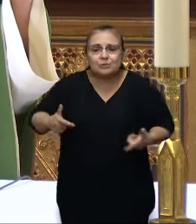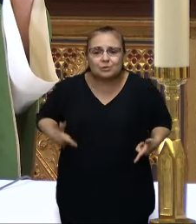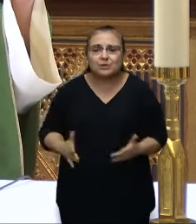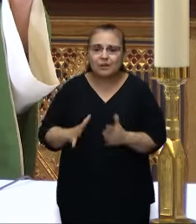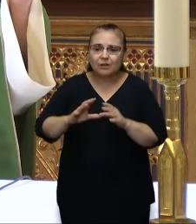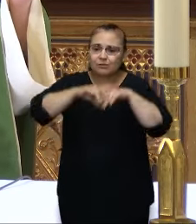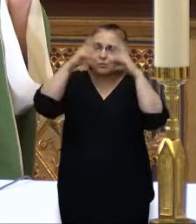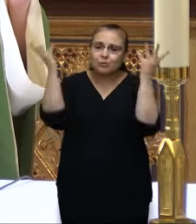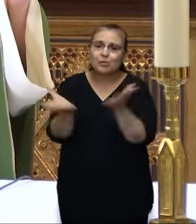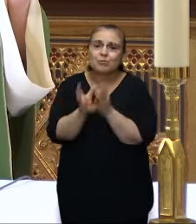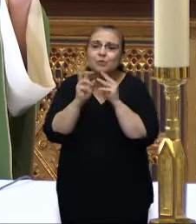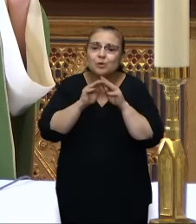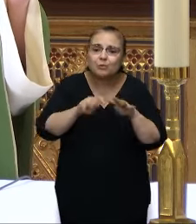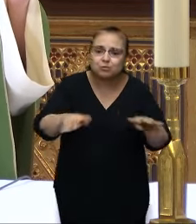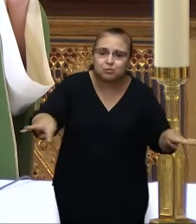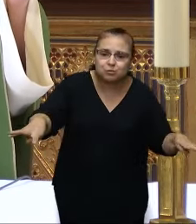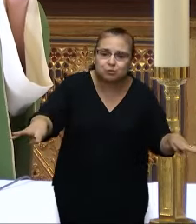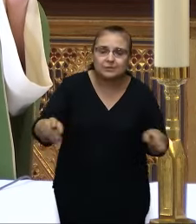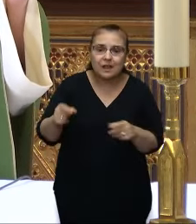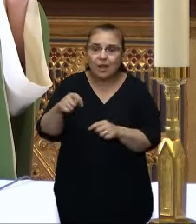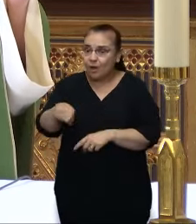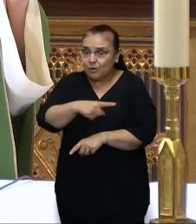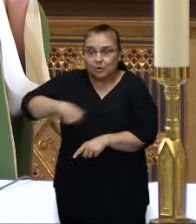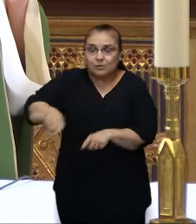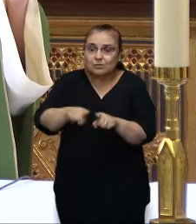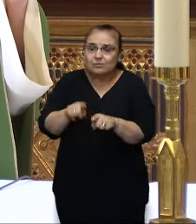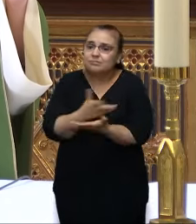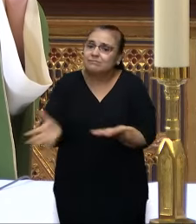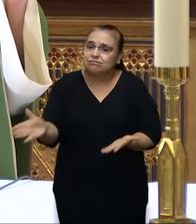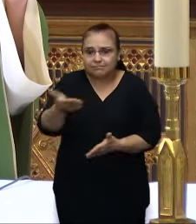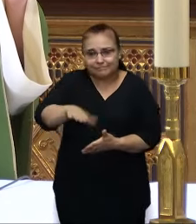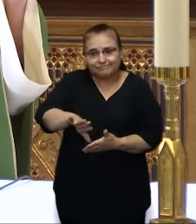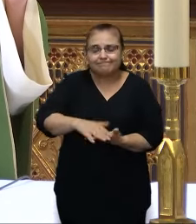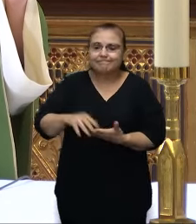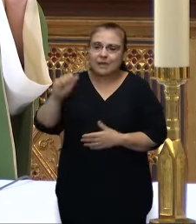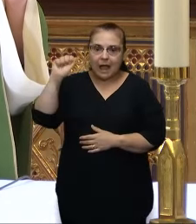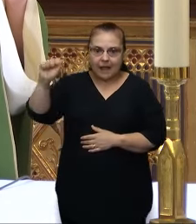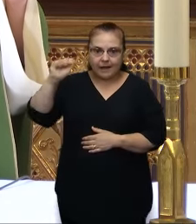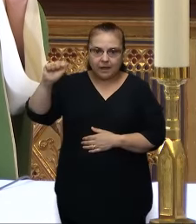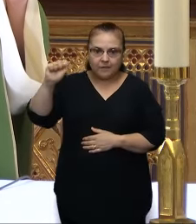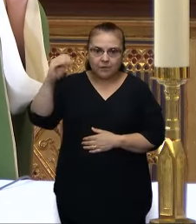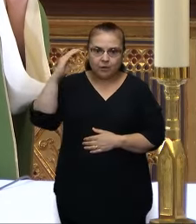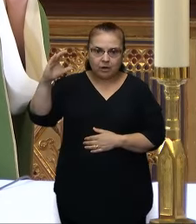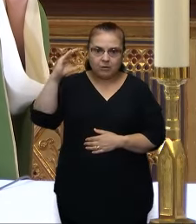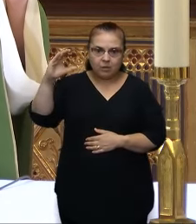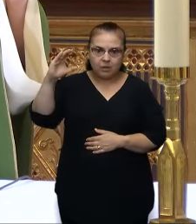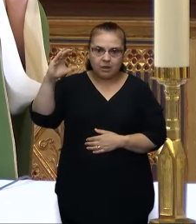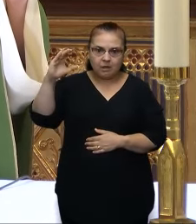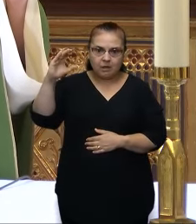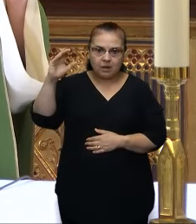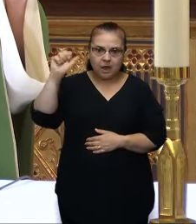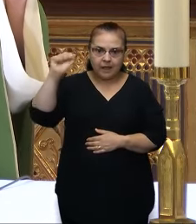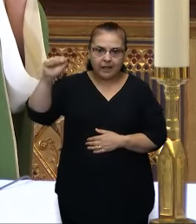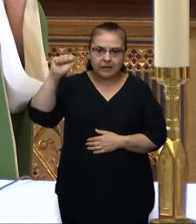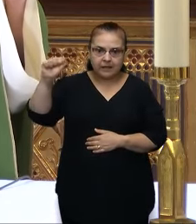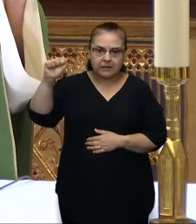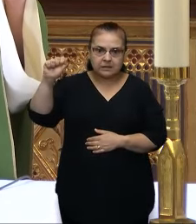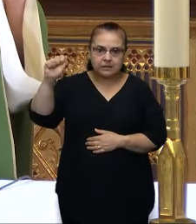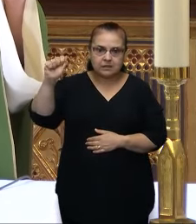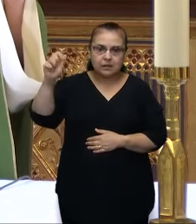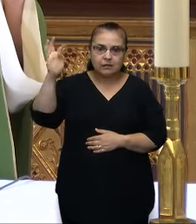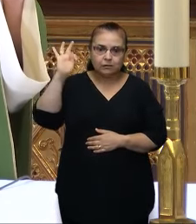dispersos por el mundo a nuestros hermanos difuntos Alejandro Claudia angelines